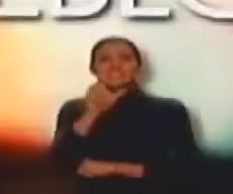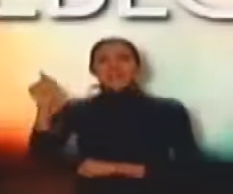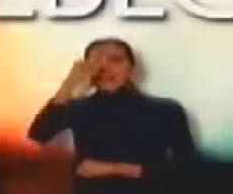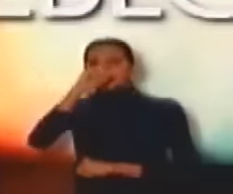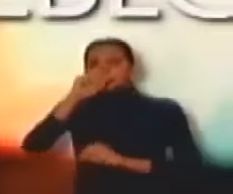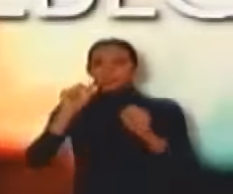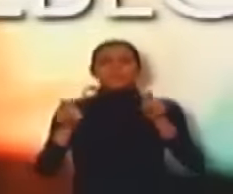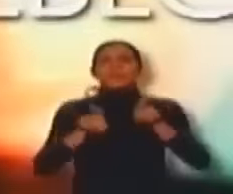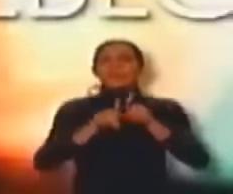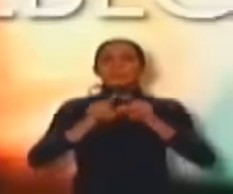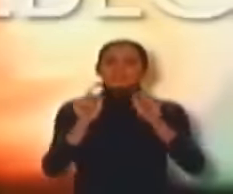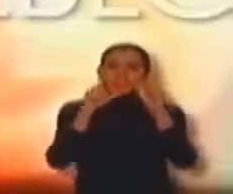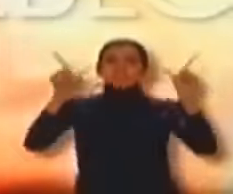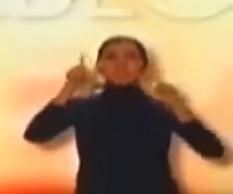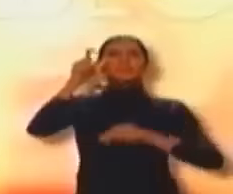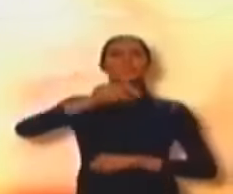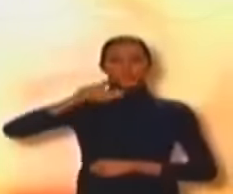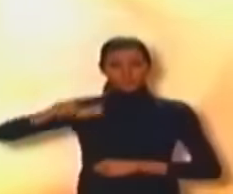yo no despierto